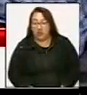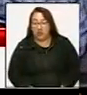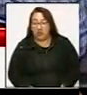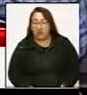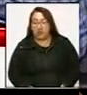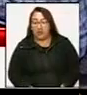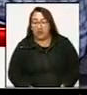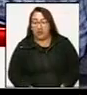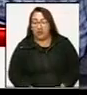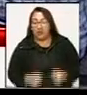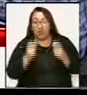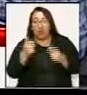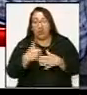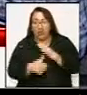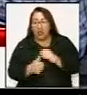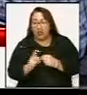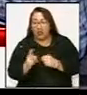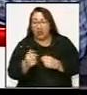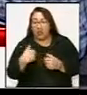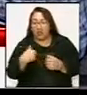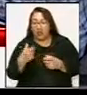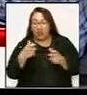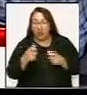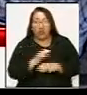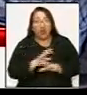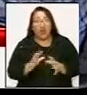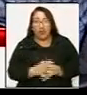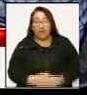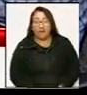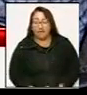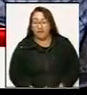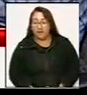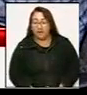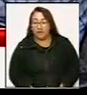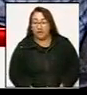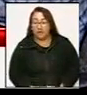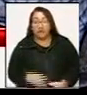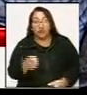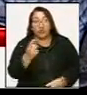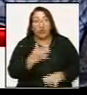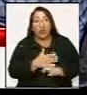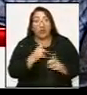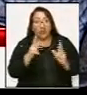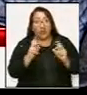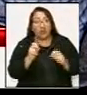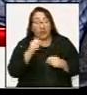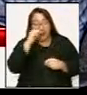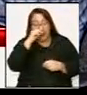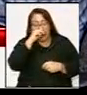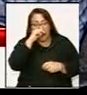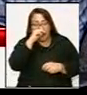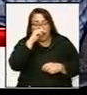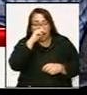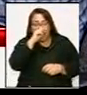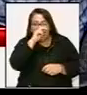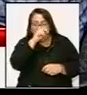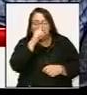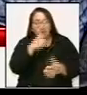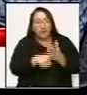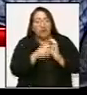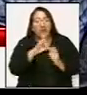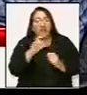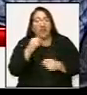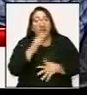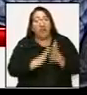oficina de control interno. Había una oficina de control interno con un... claro. ¿Y tuvo alguna actuación frente al TEC cuando se determinó que habían las cartas fianzas